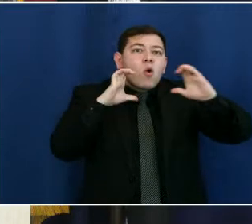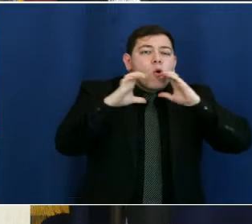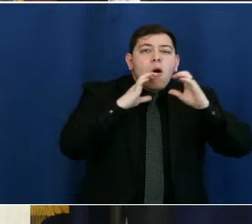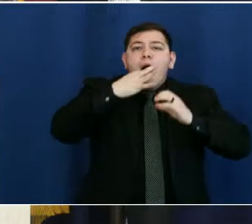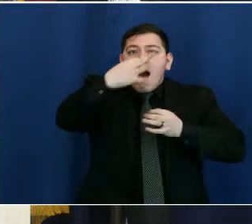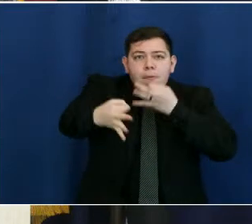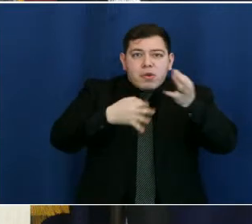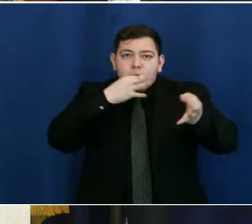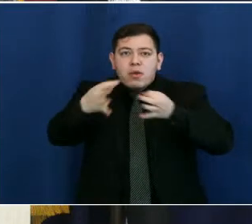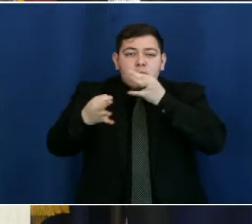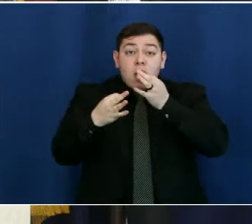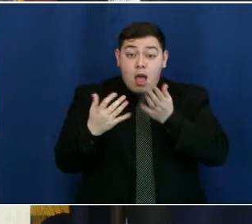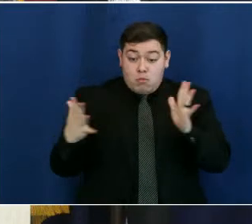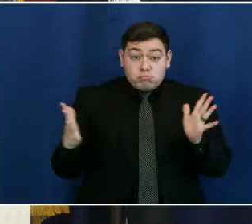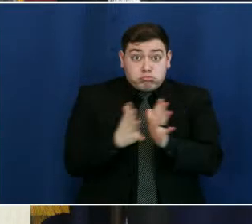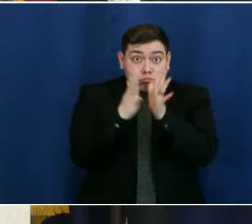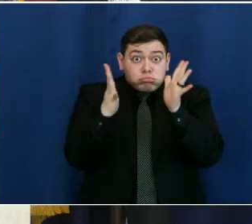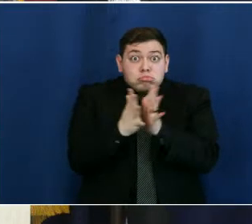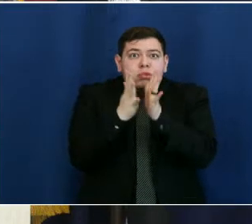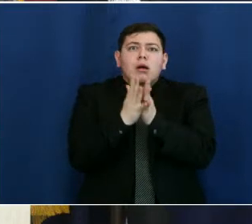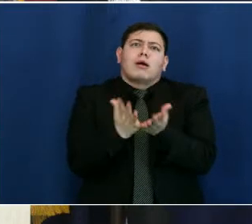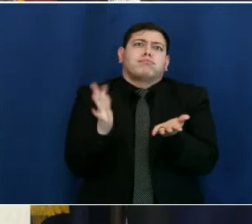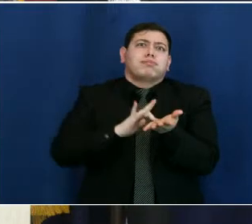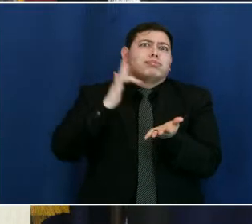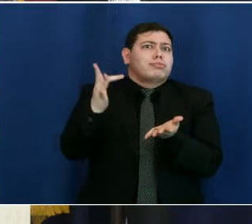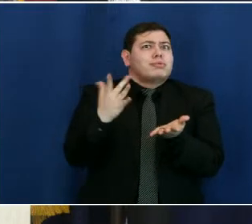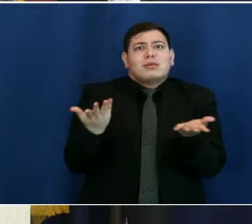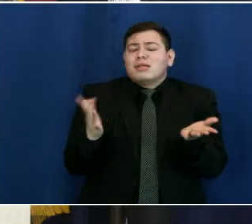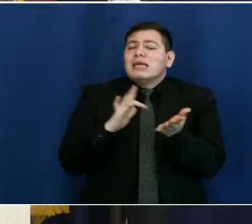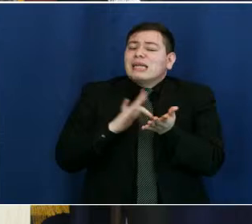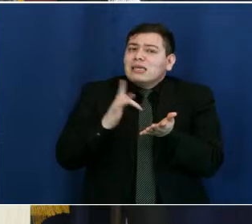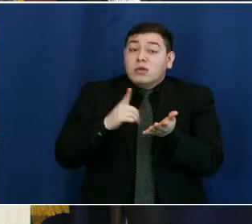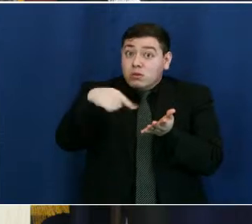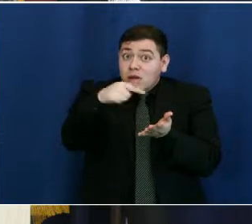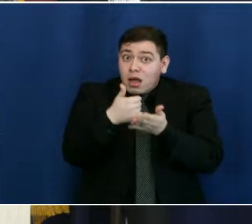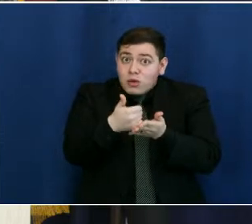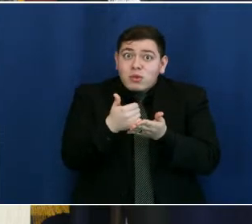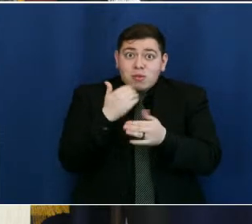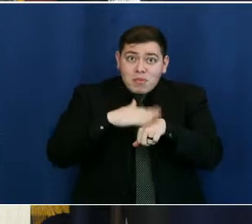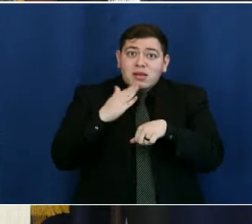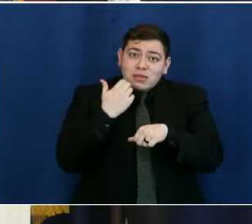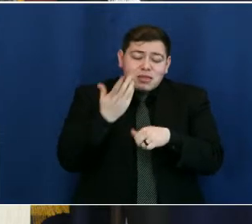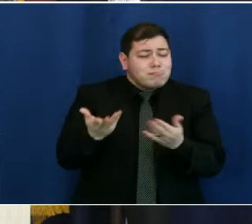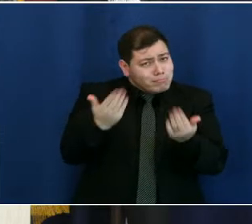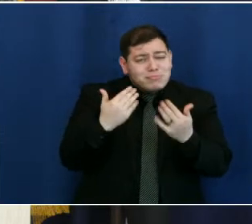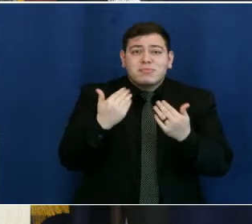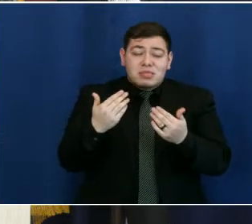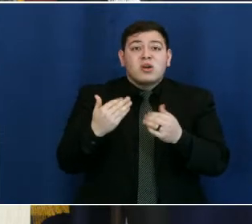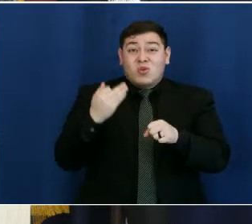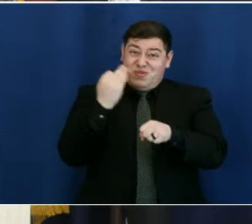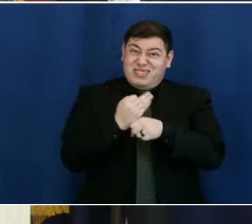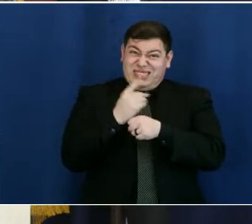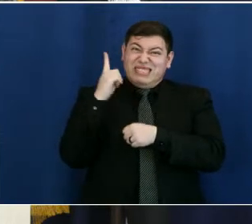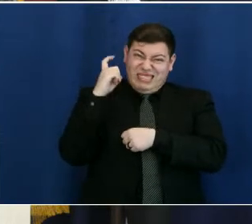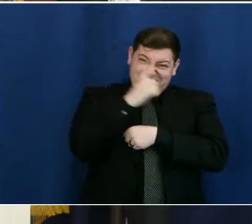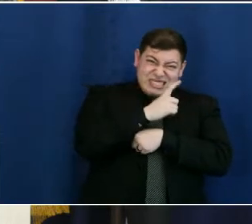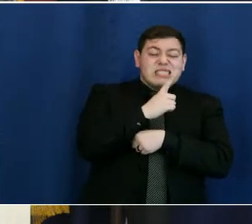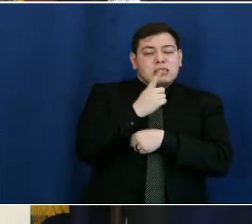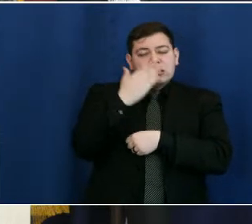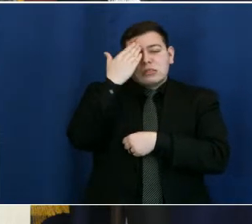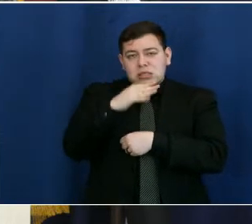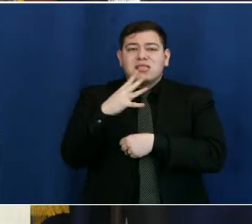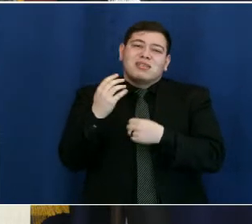estos esfuerzos. Sabemos que nuestros sistemas actuales no son fáciles de navegar para las personas de la tercera edad y si